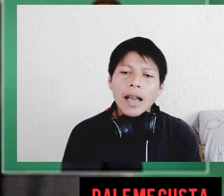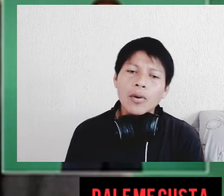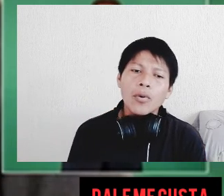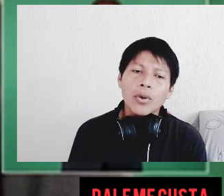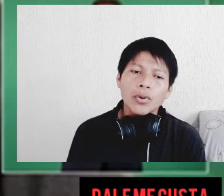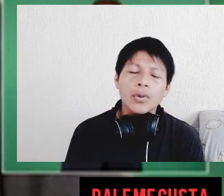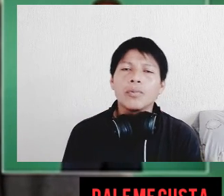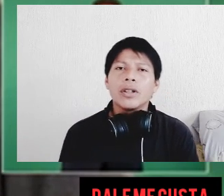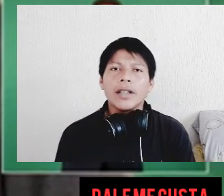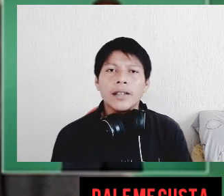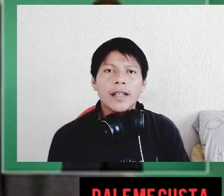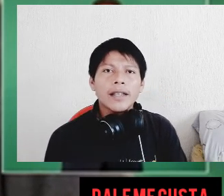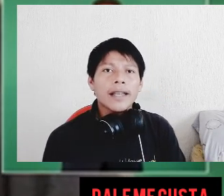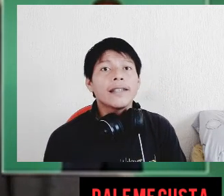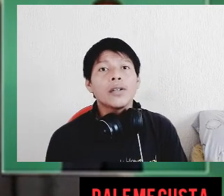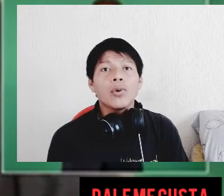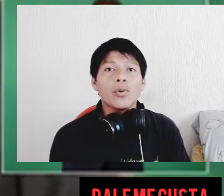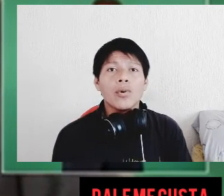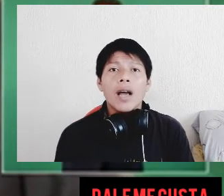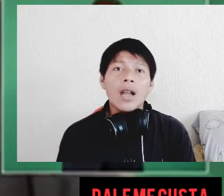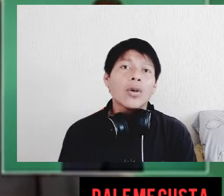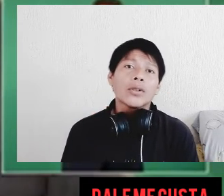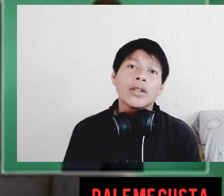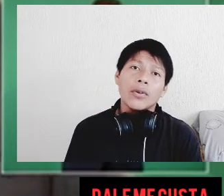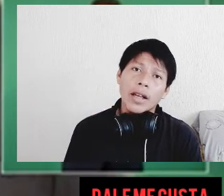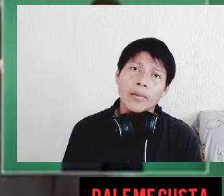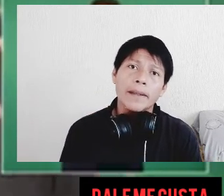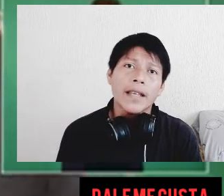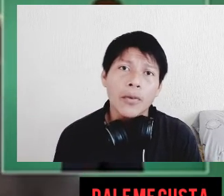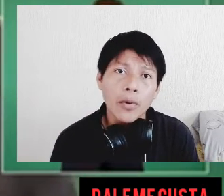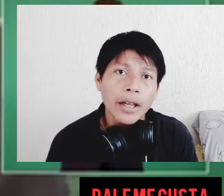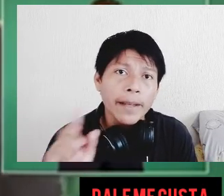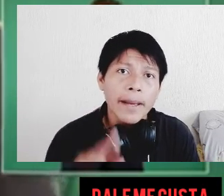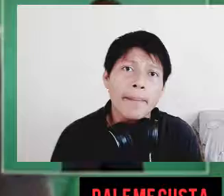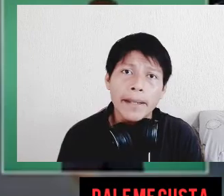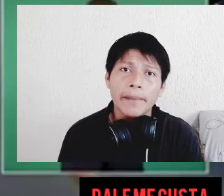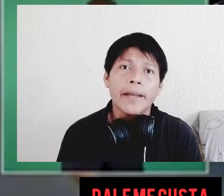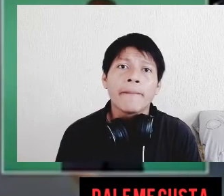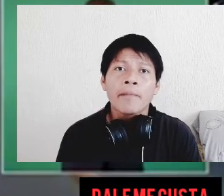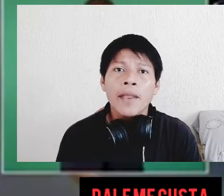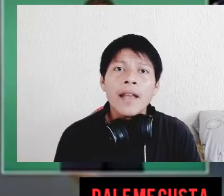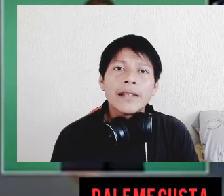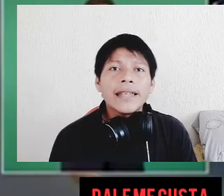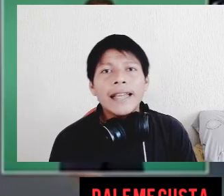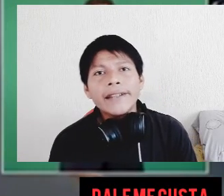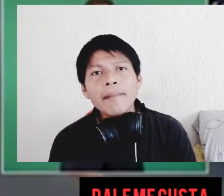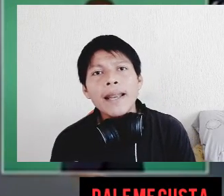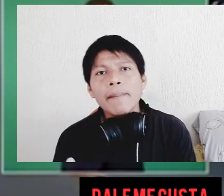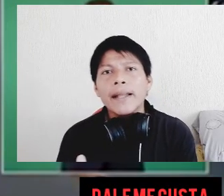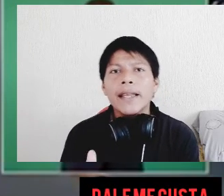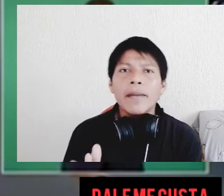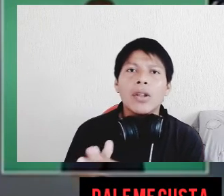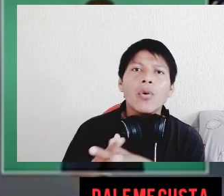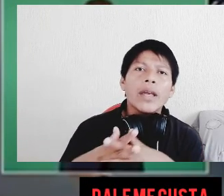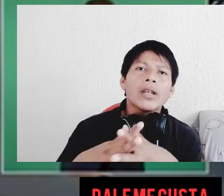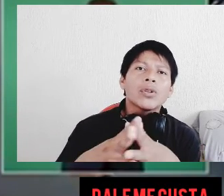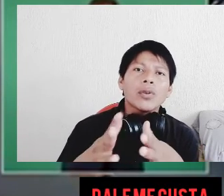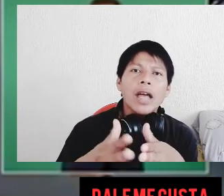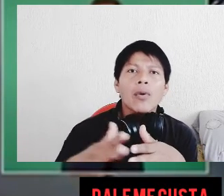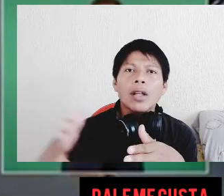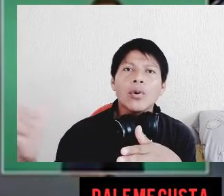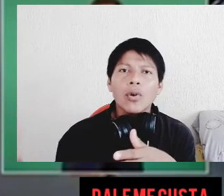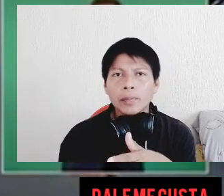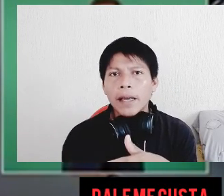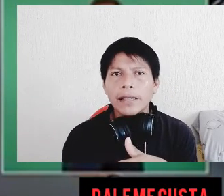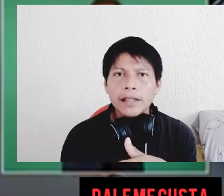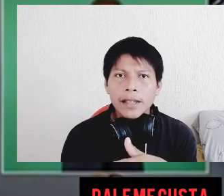realmente algo curioso y muy interesante es en torno a lo que sucedió el año pasado con el tema de la pandemia. Si el tema de la pandemia no hubiera